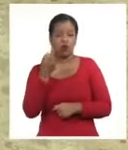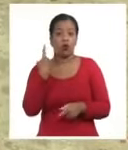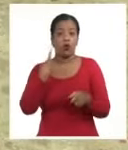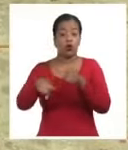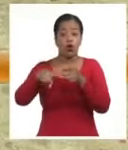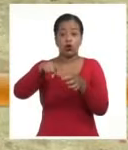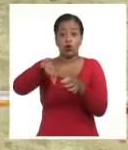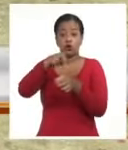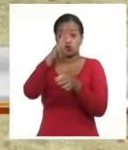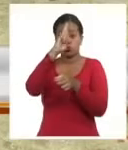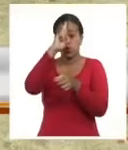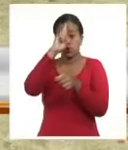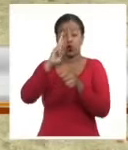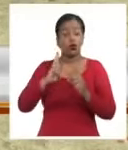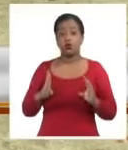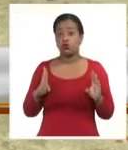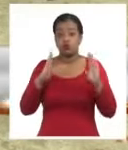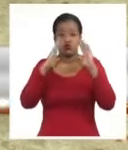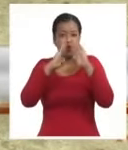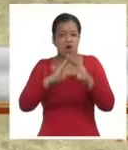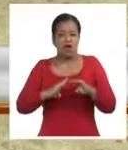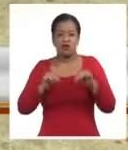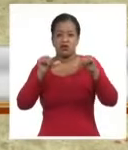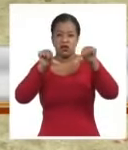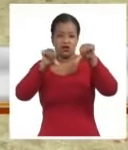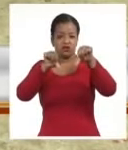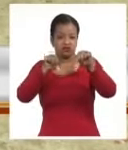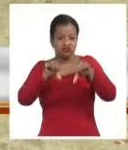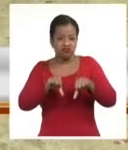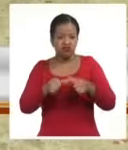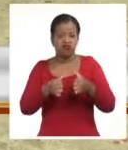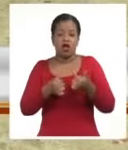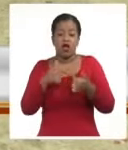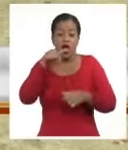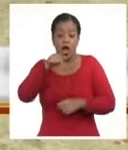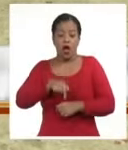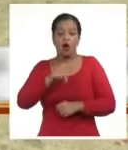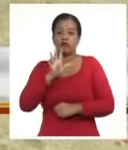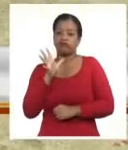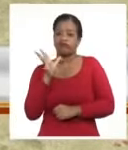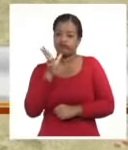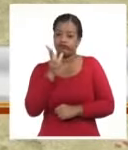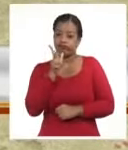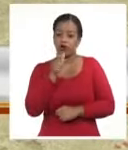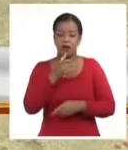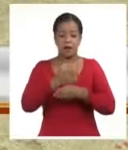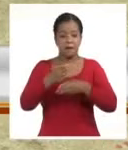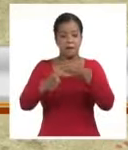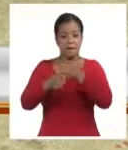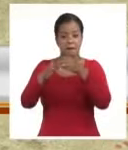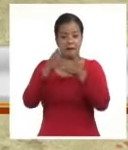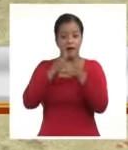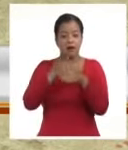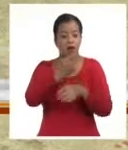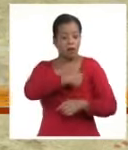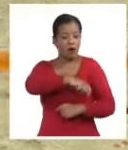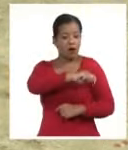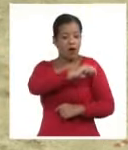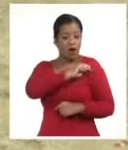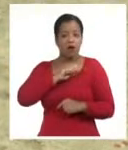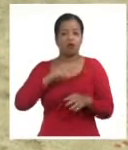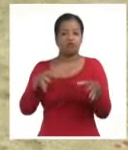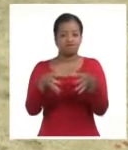¿no? Está en muy mal estado y se va a construir una cosa muy bonita ahora donde toda la comunidad completa va a tener un